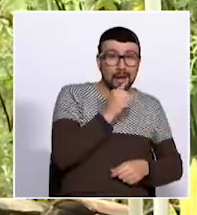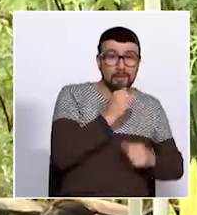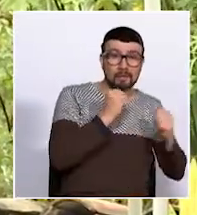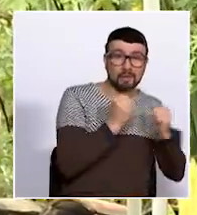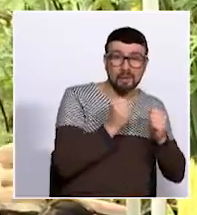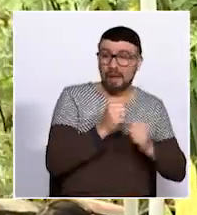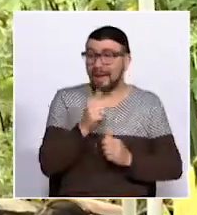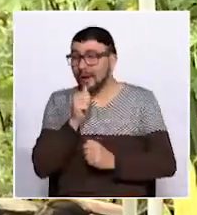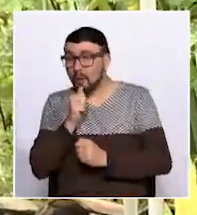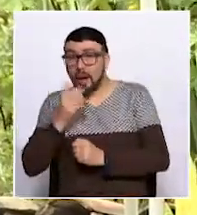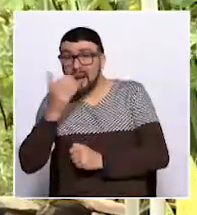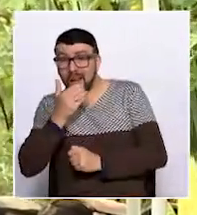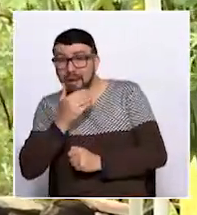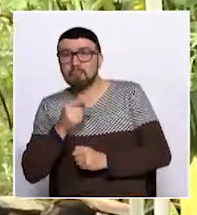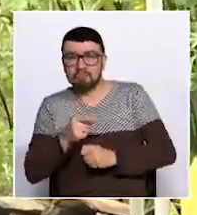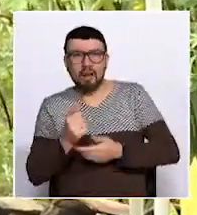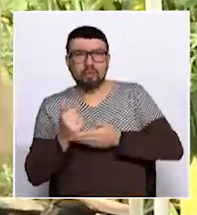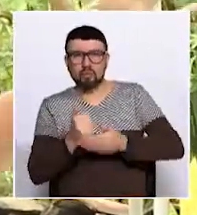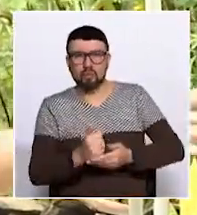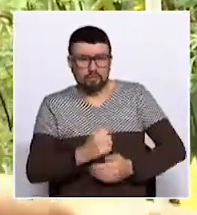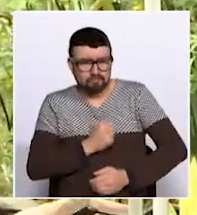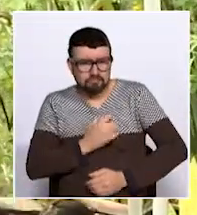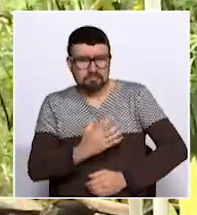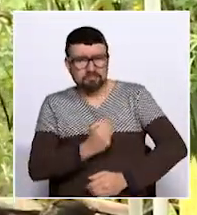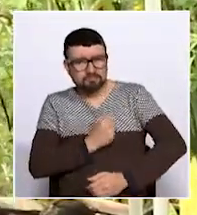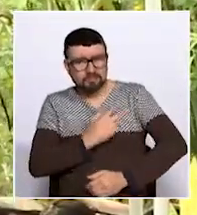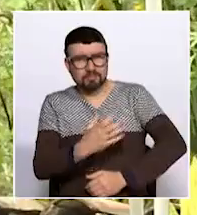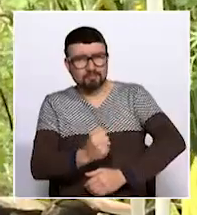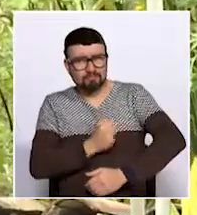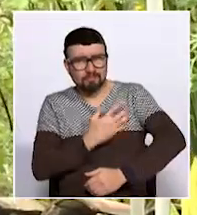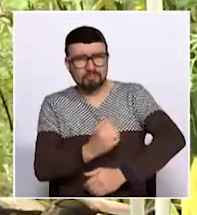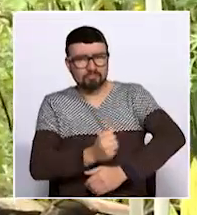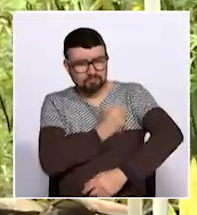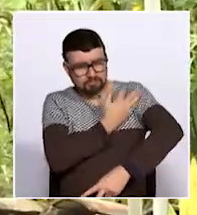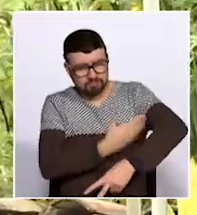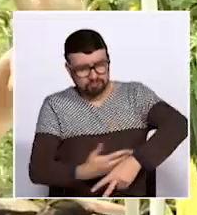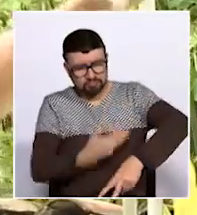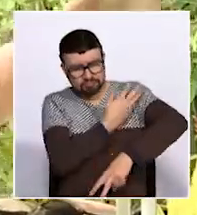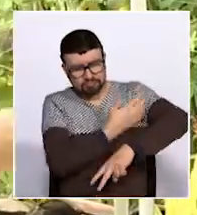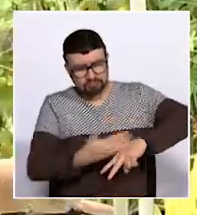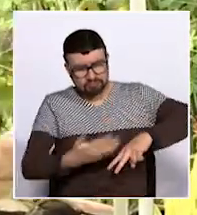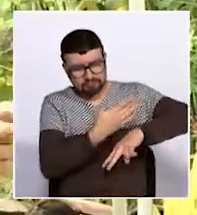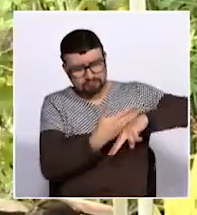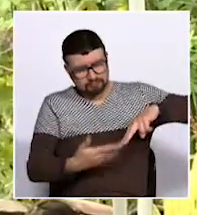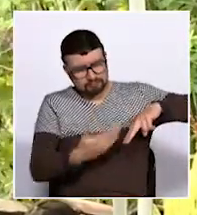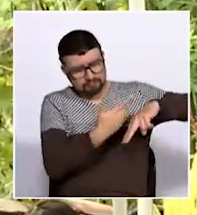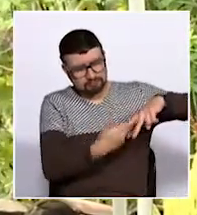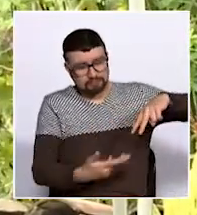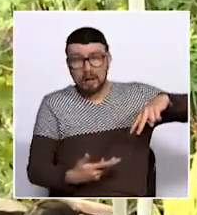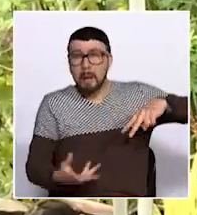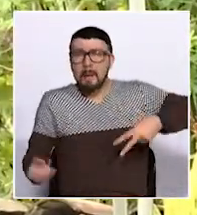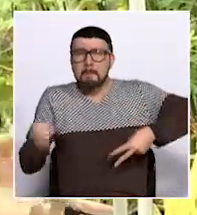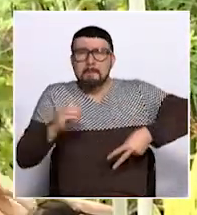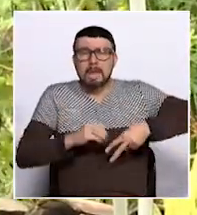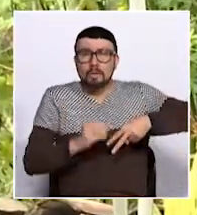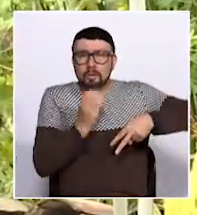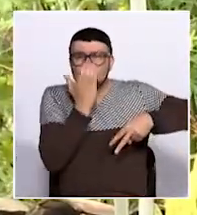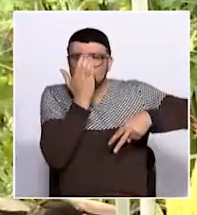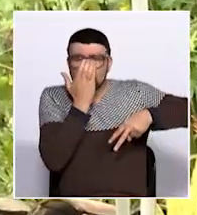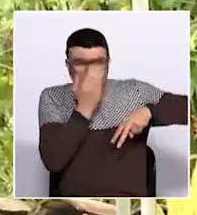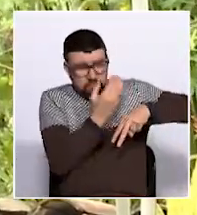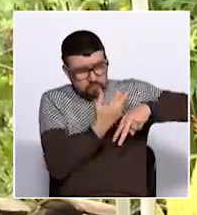bombeo nos ayuda a que la sangre fluya mucho más rápido, o sea, que nos lleve más oxígeno, a que nos ayude